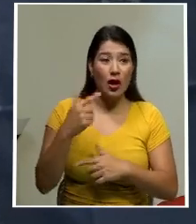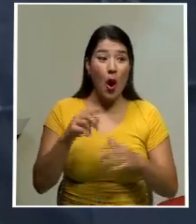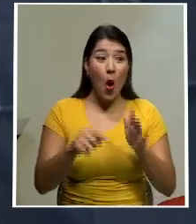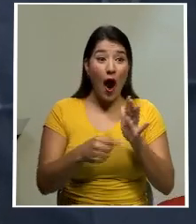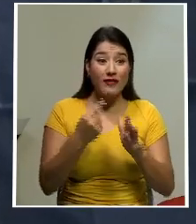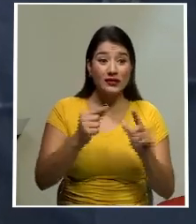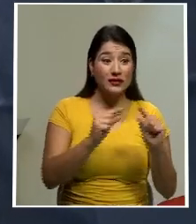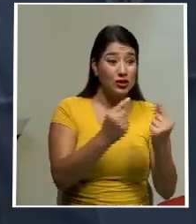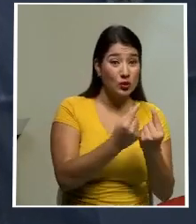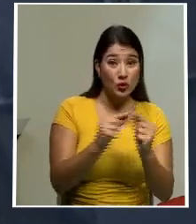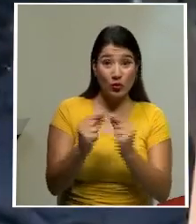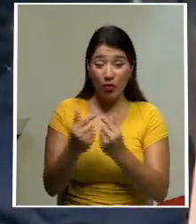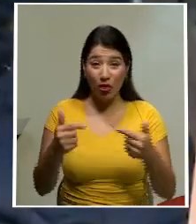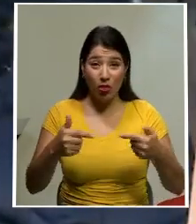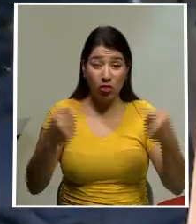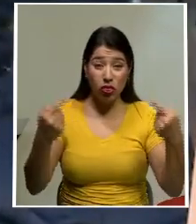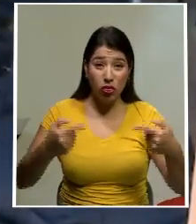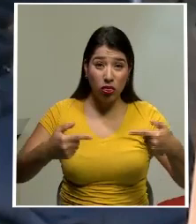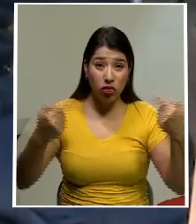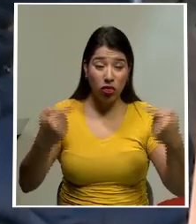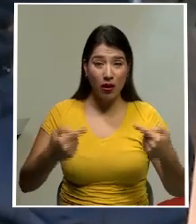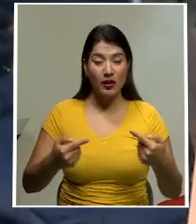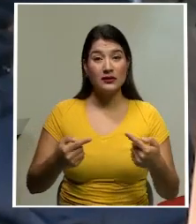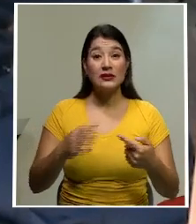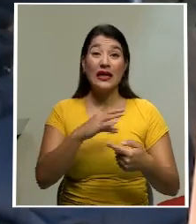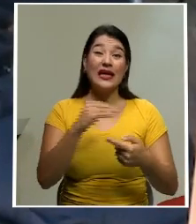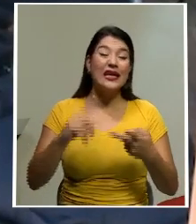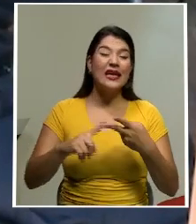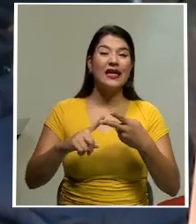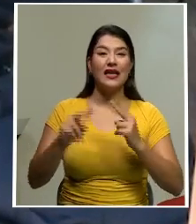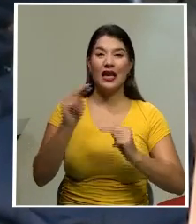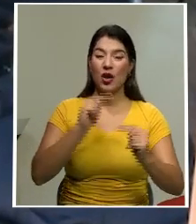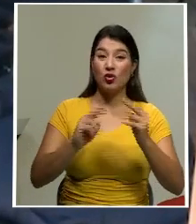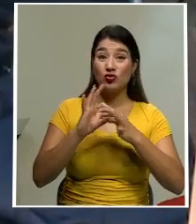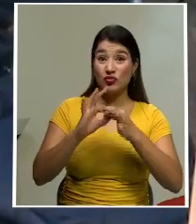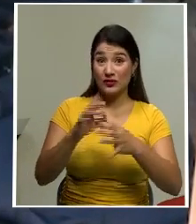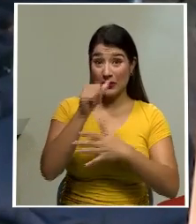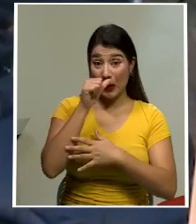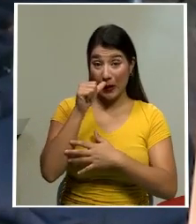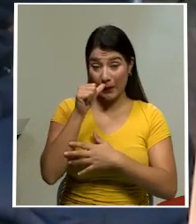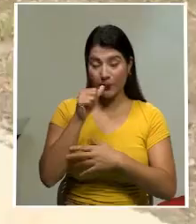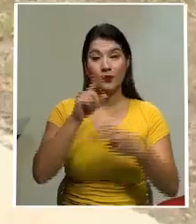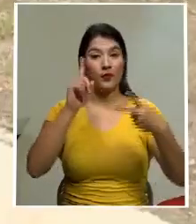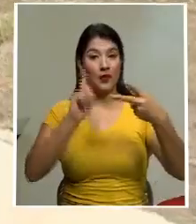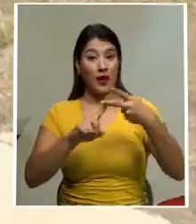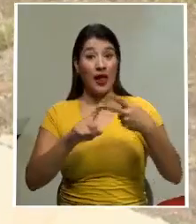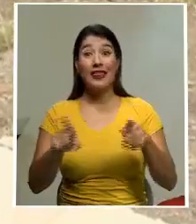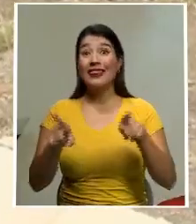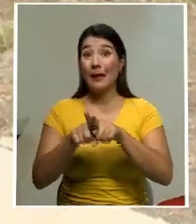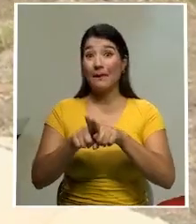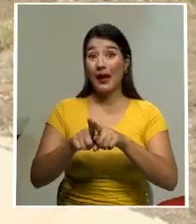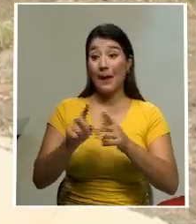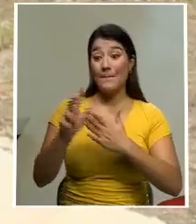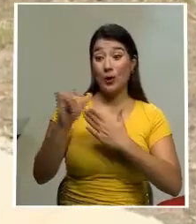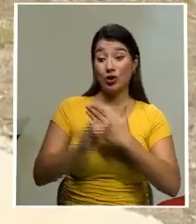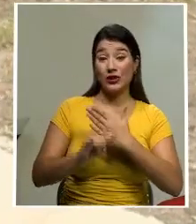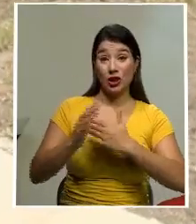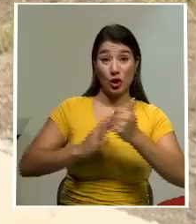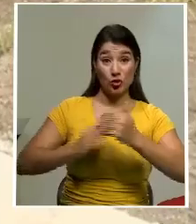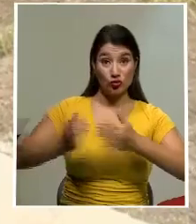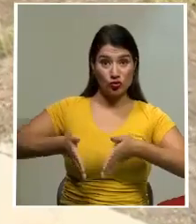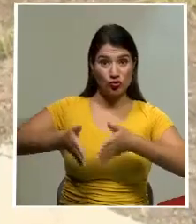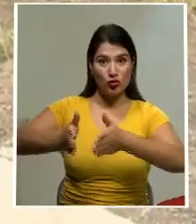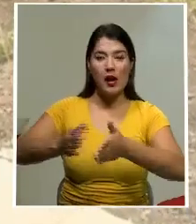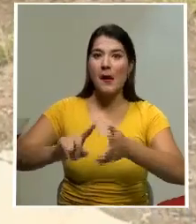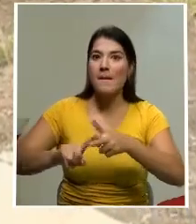grupos y el tema de narcotráfico. La infraestructura vial en este campo hemos logrado comenzar a superar